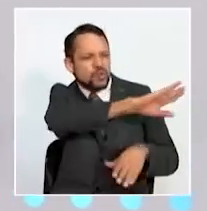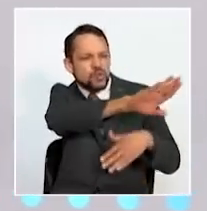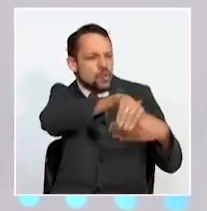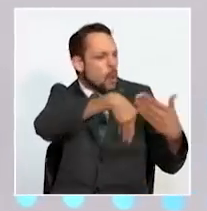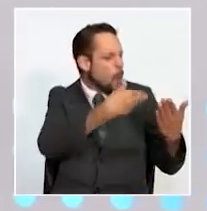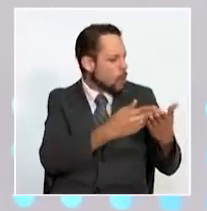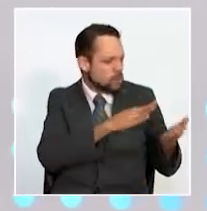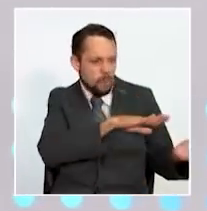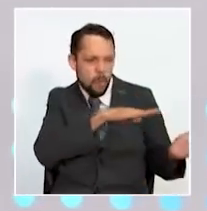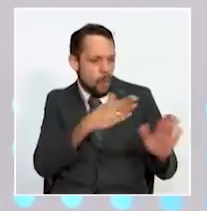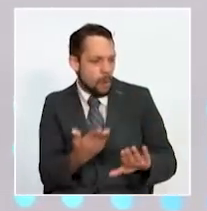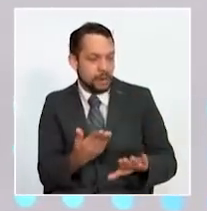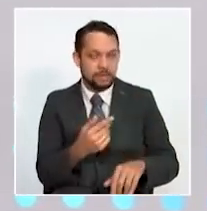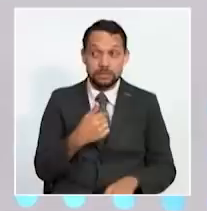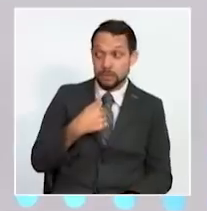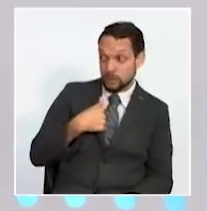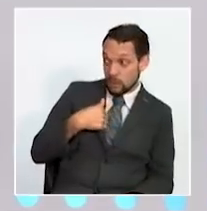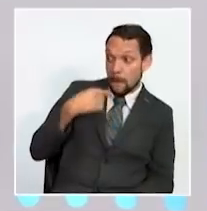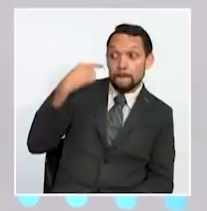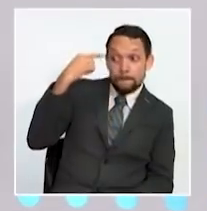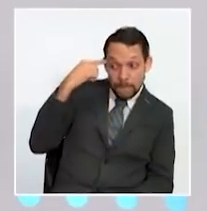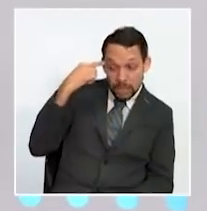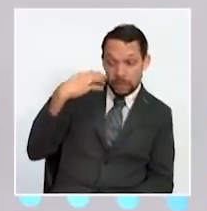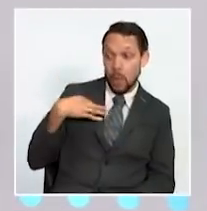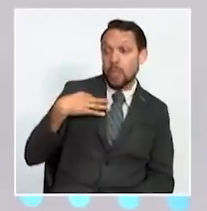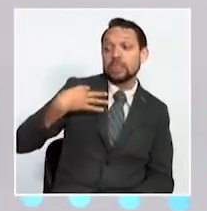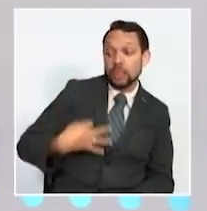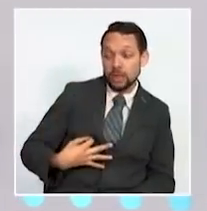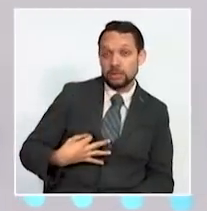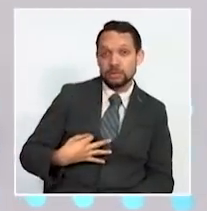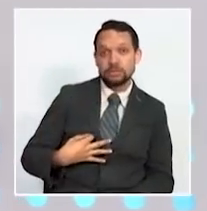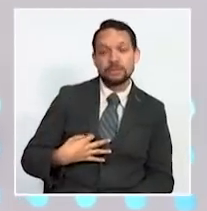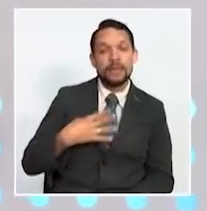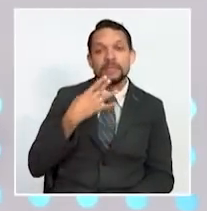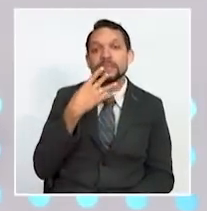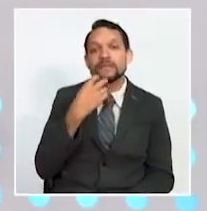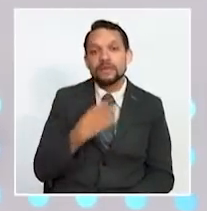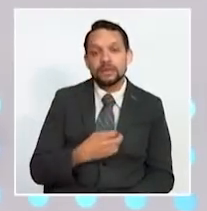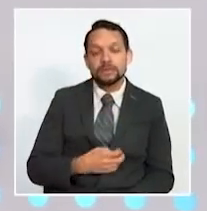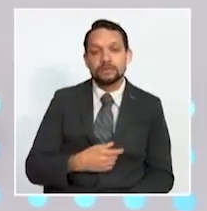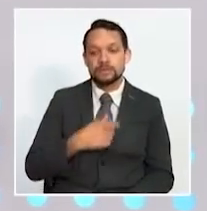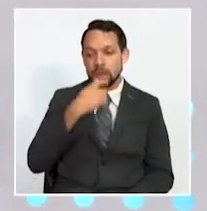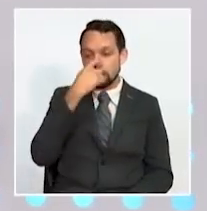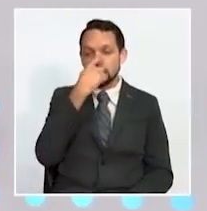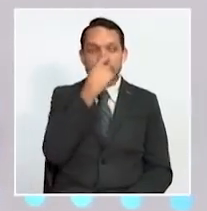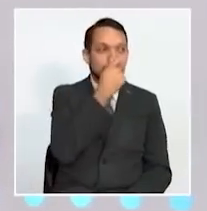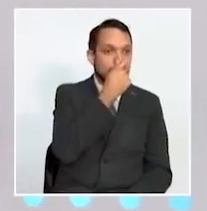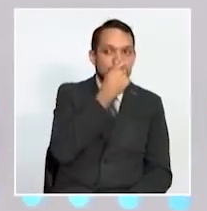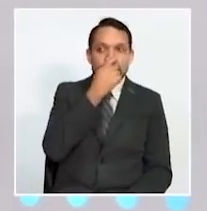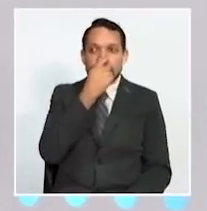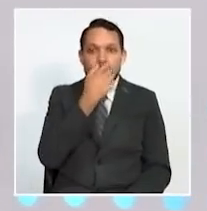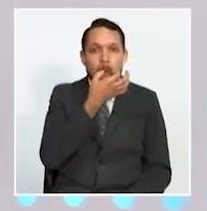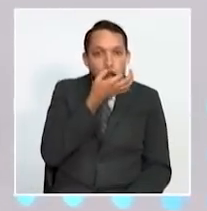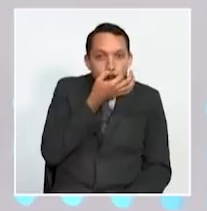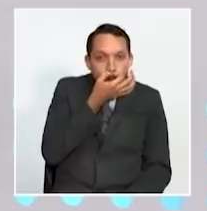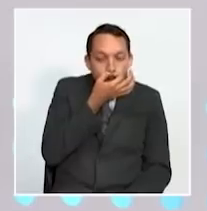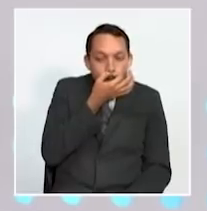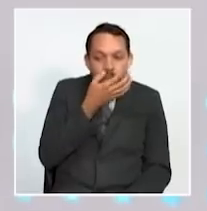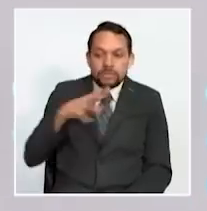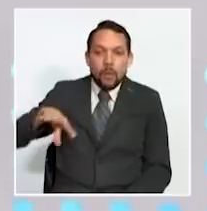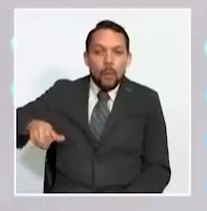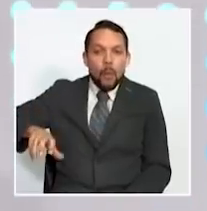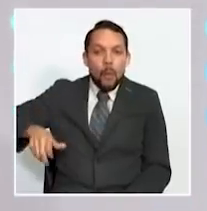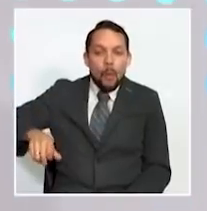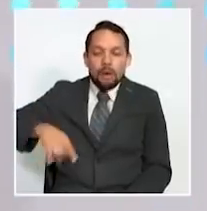morir, pero pienso que nosotros debemos morir dignamente. Imagínese usted pegado a una pipa de oxígeno. O imagínese usted que